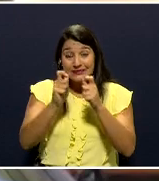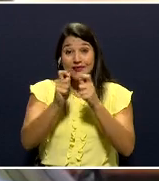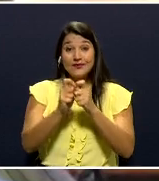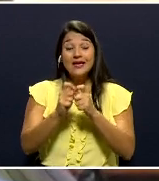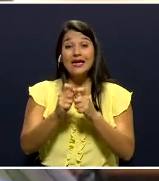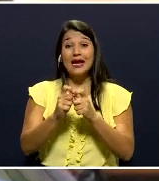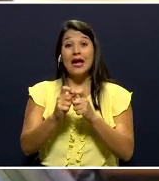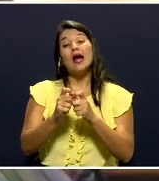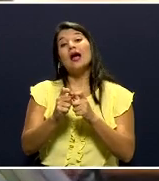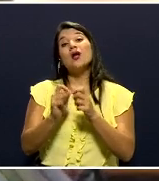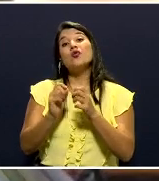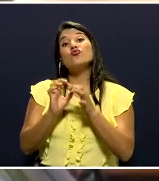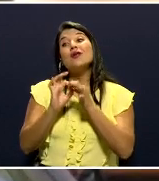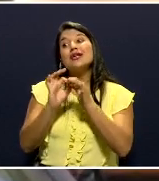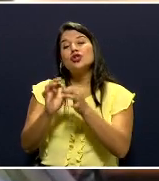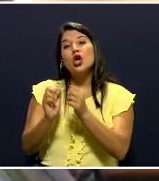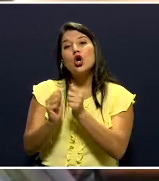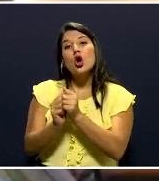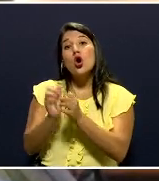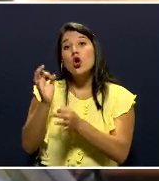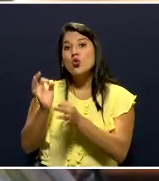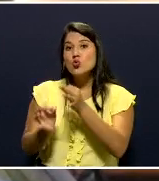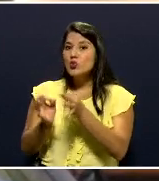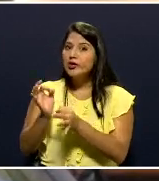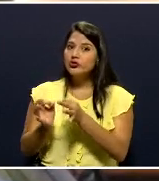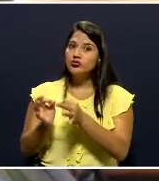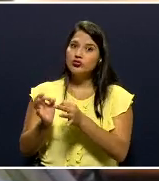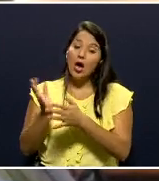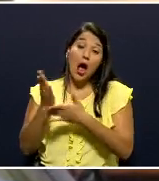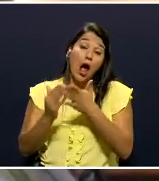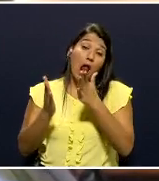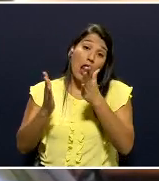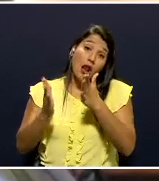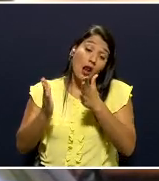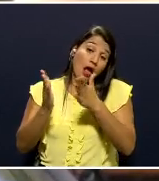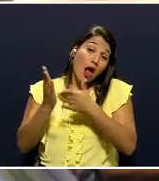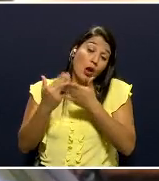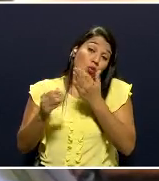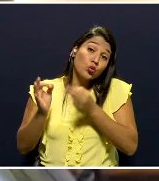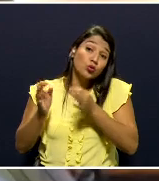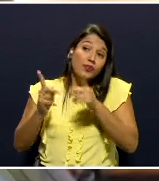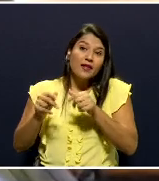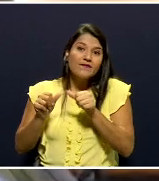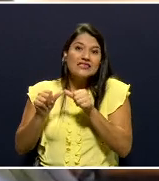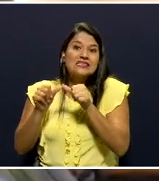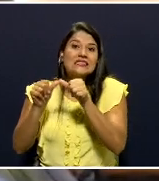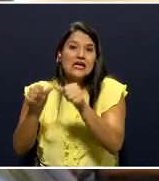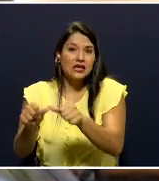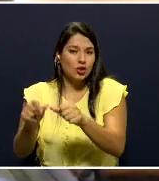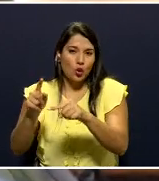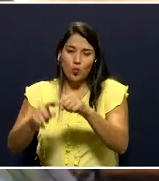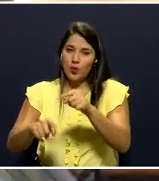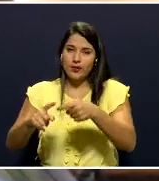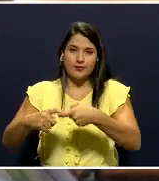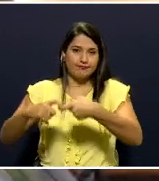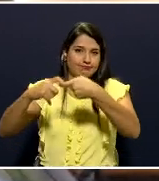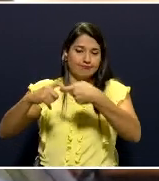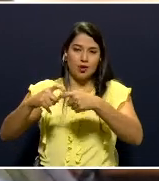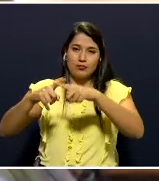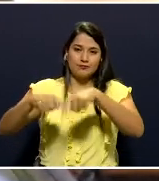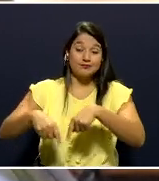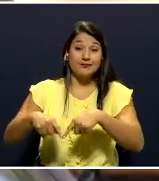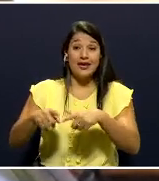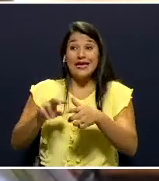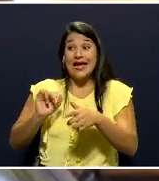los juicios que van a tener que continuar conforme a la decisión de Corte implican un riesgo grave para todas las personas que iban a